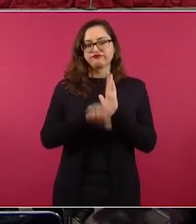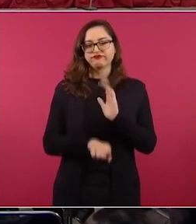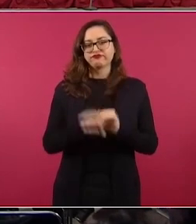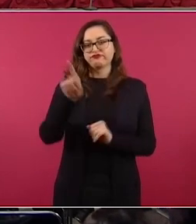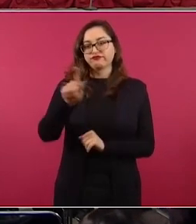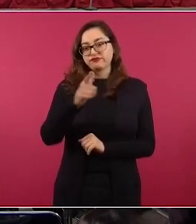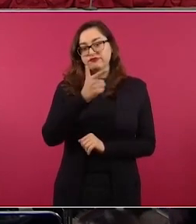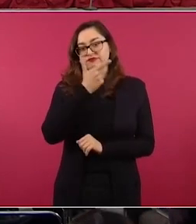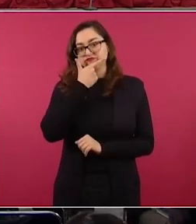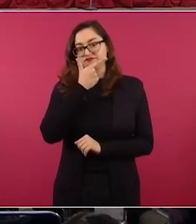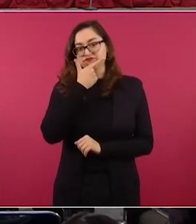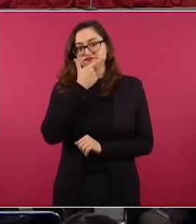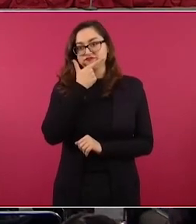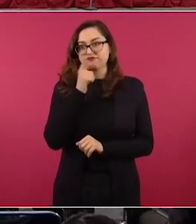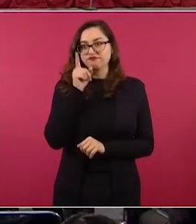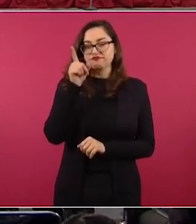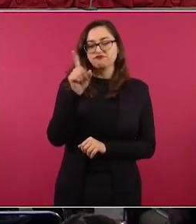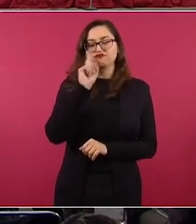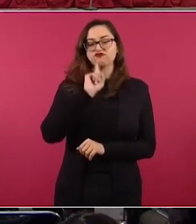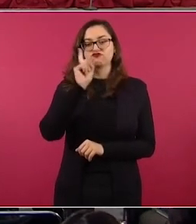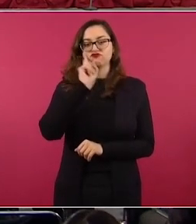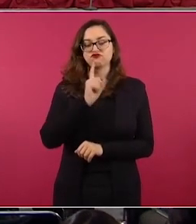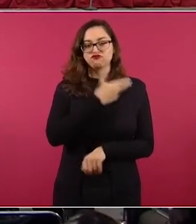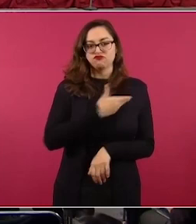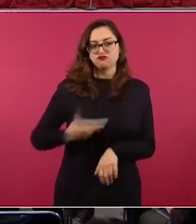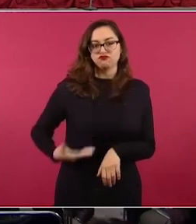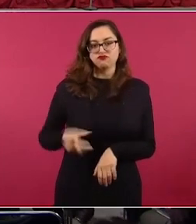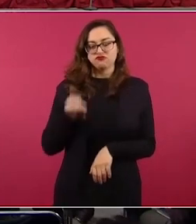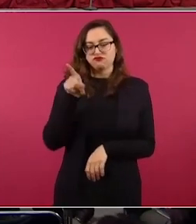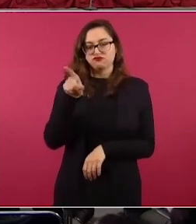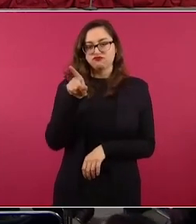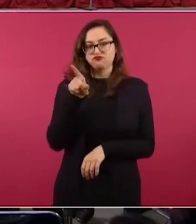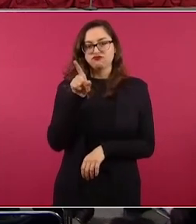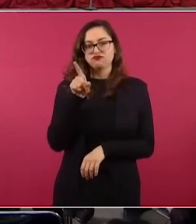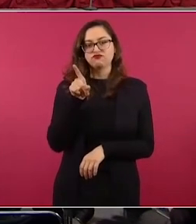estaba, no está por ahí.